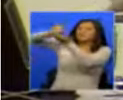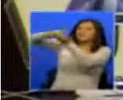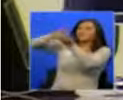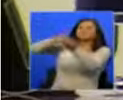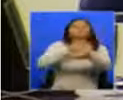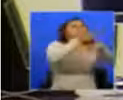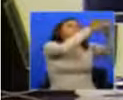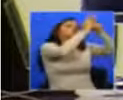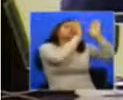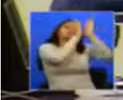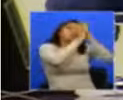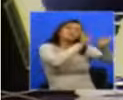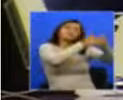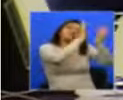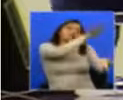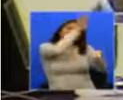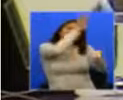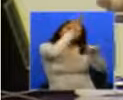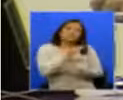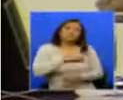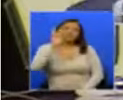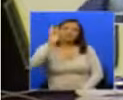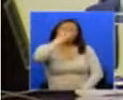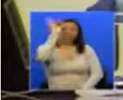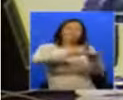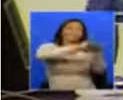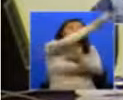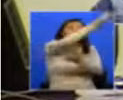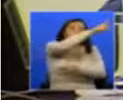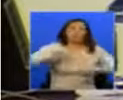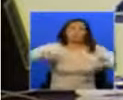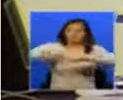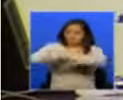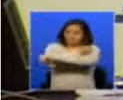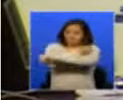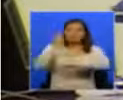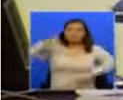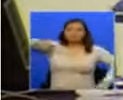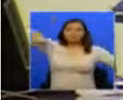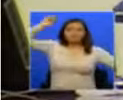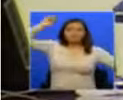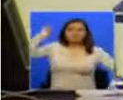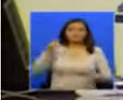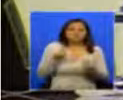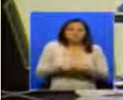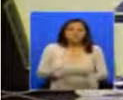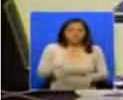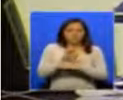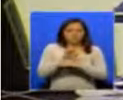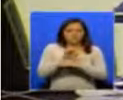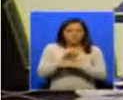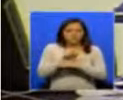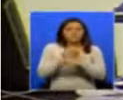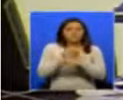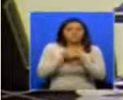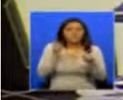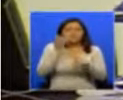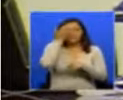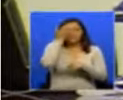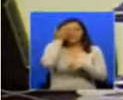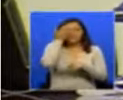etcétera, al 7-8%. Esas son centenas de millones de dólares que se van fuera del país. Pero que quede claro, el